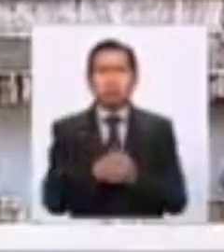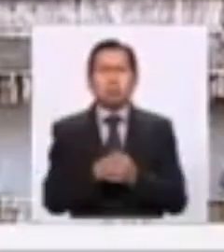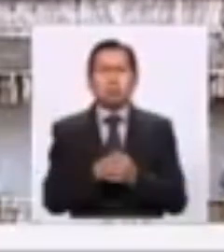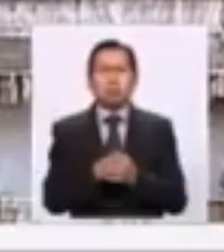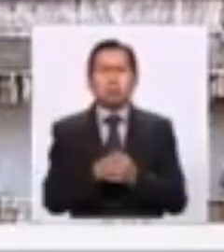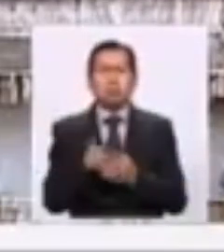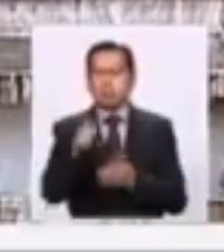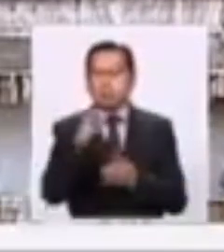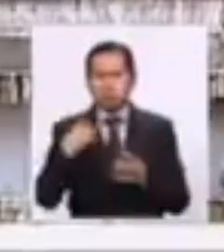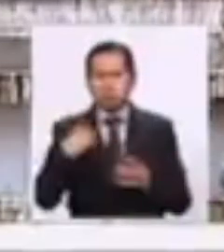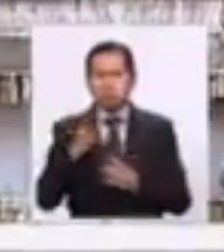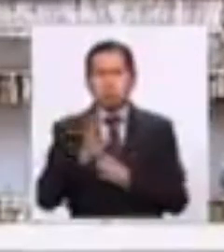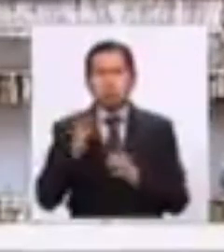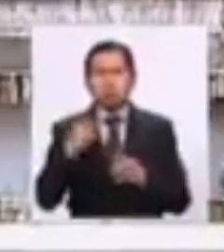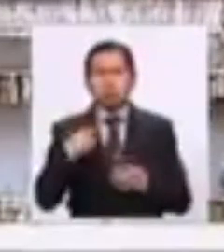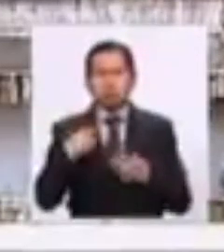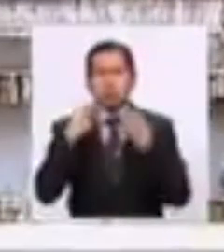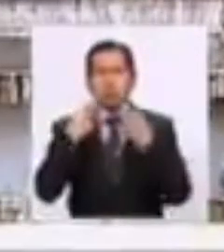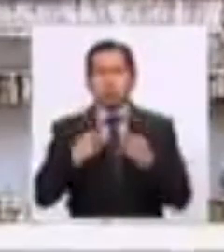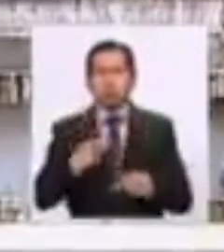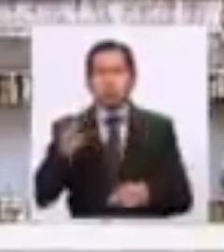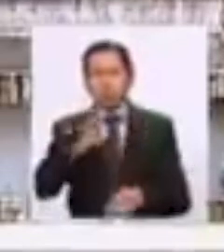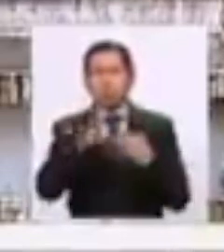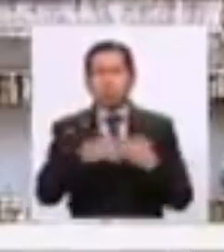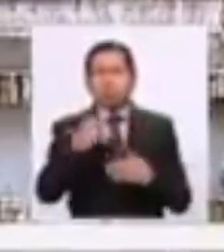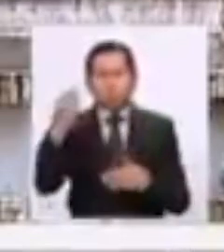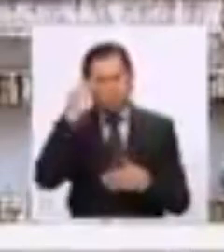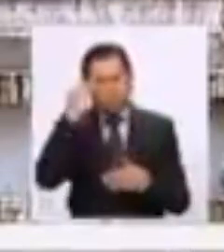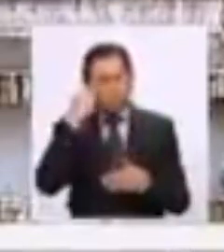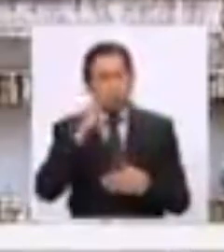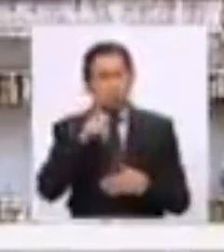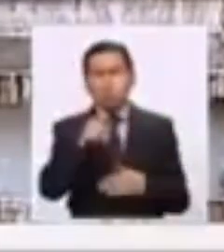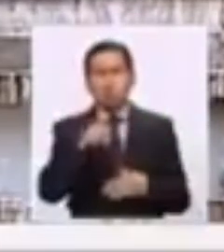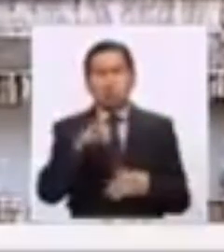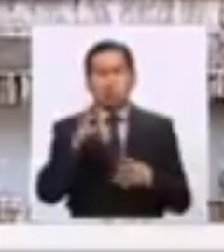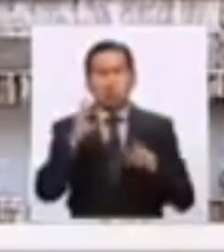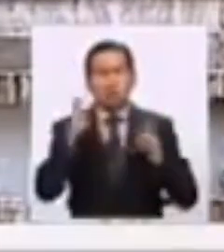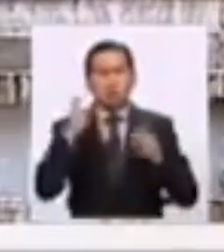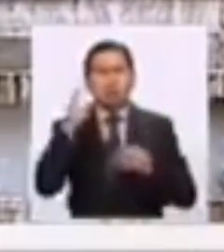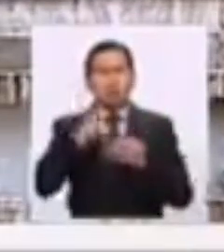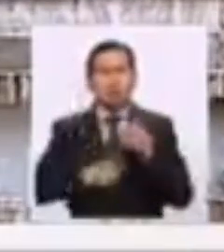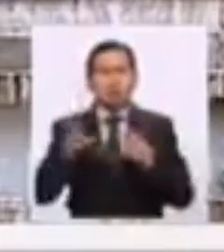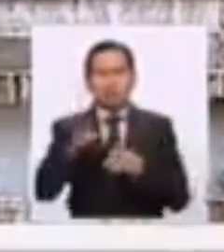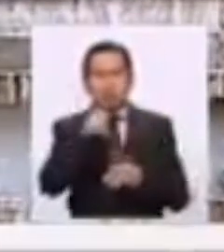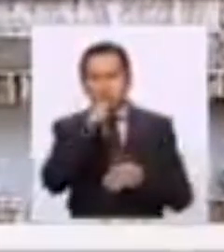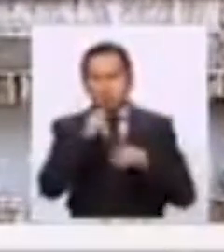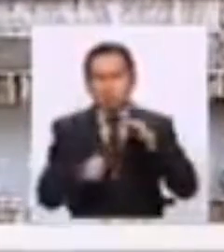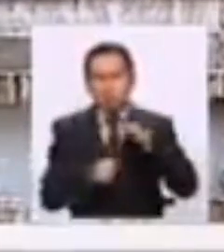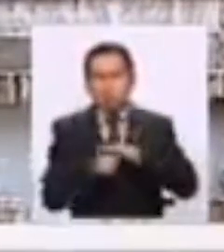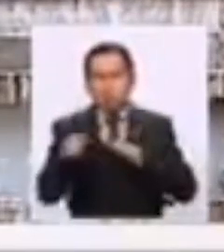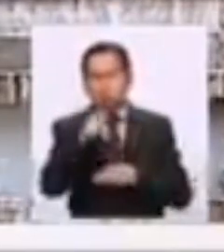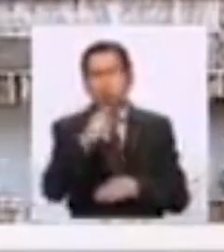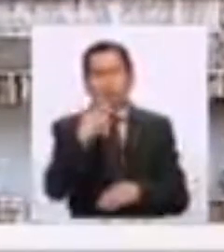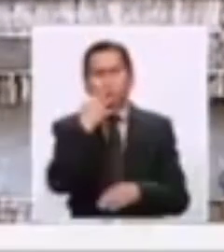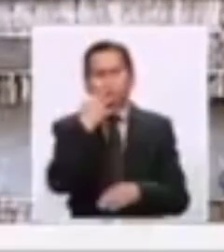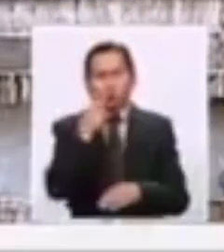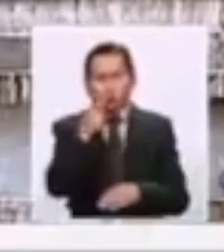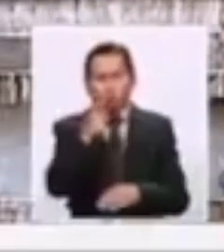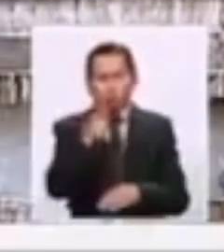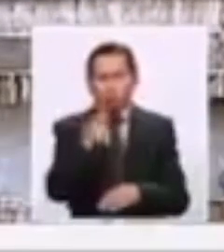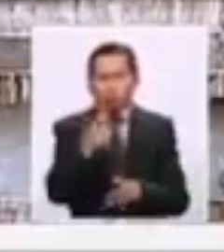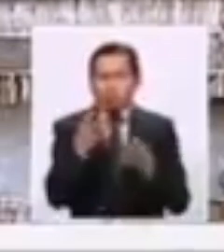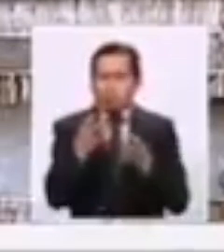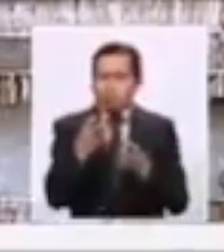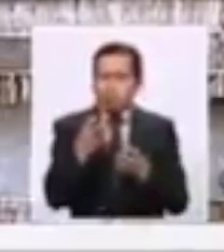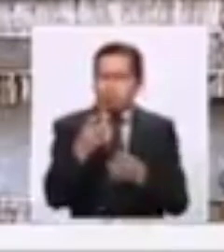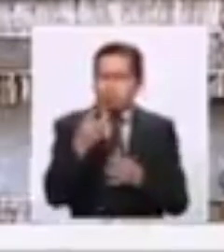una capa de ovejita, cuando todos sabemos qué es lo que hay debajo de esas capas de ovejitas. Hay lobos que están sedientos de